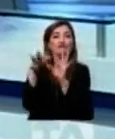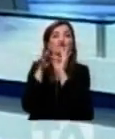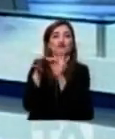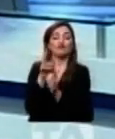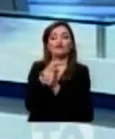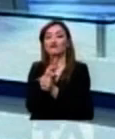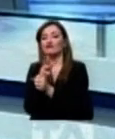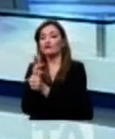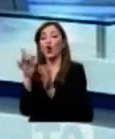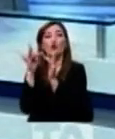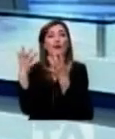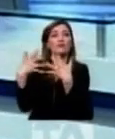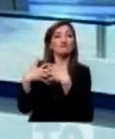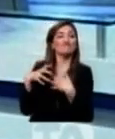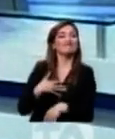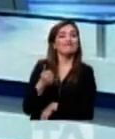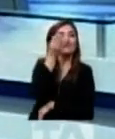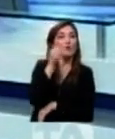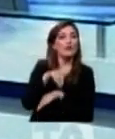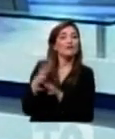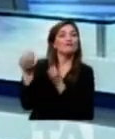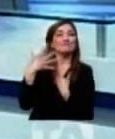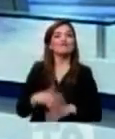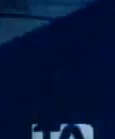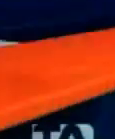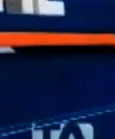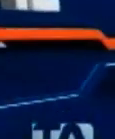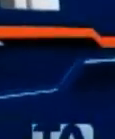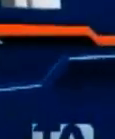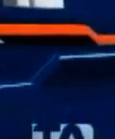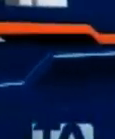y con él es ahora el contacto hola frei buenas tardes cuéntanos